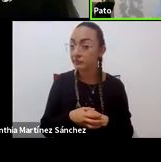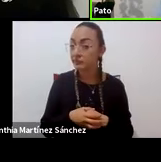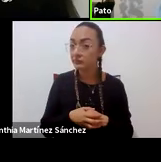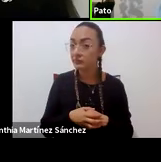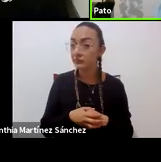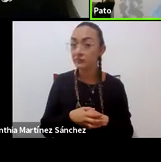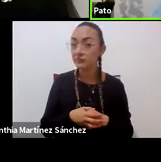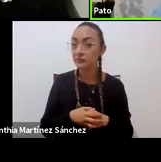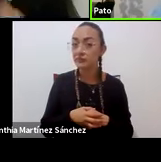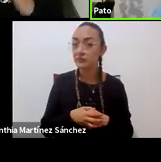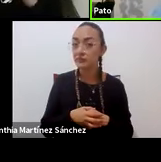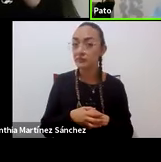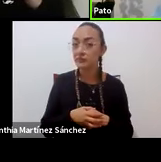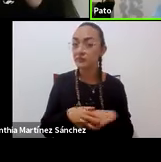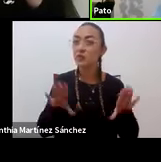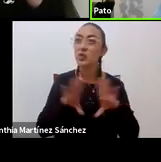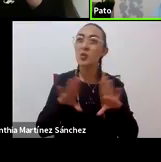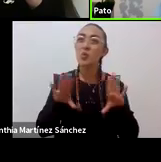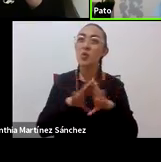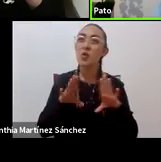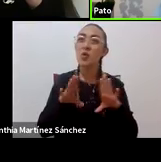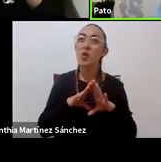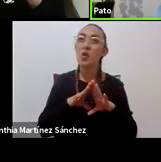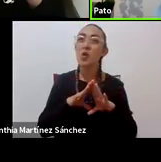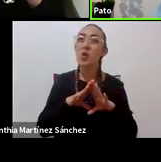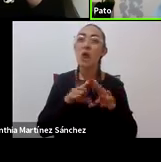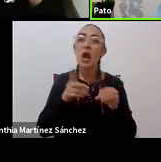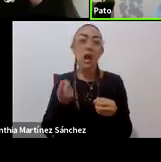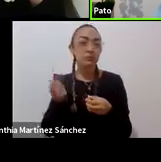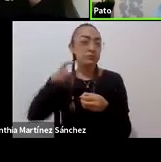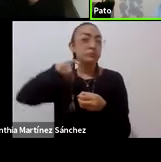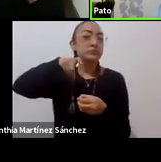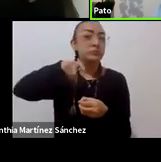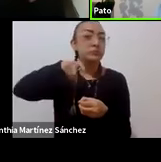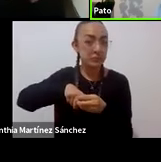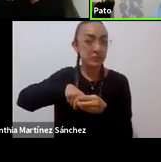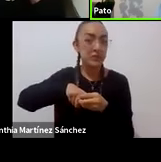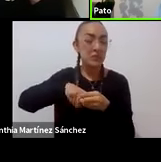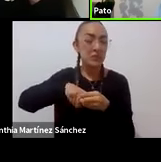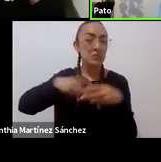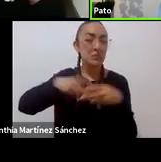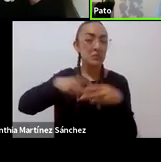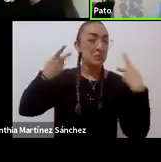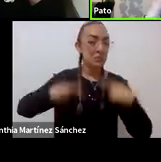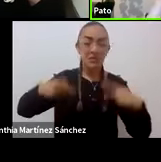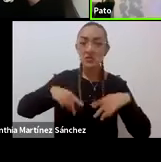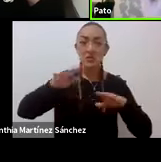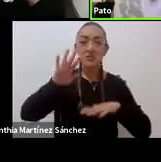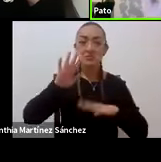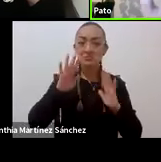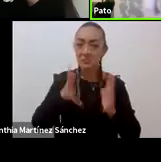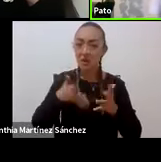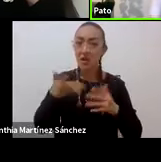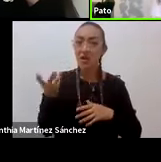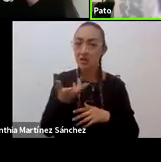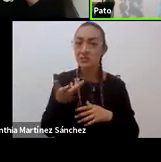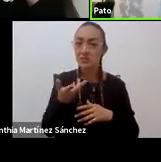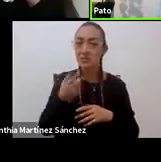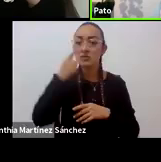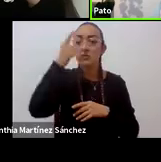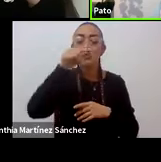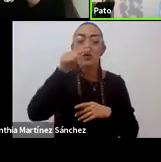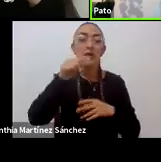empujar, ni siquiera es empujar, digamos, sumarse a lo que la gente ya hace para darle